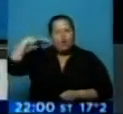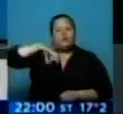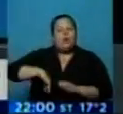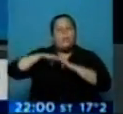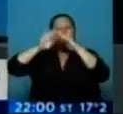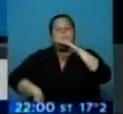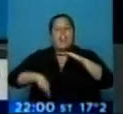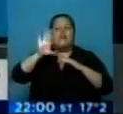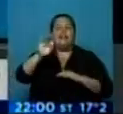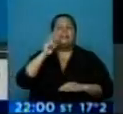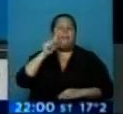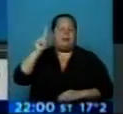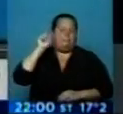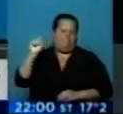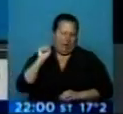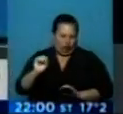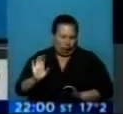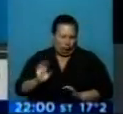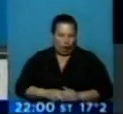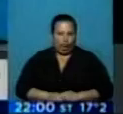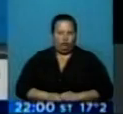ganen menos de 30.000 pesos,